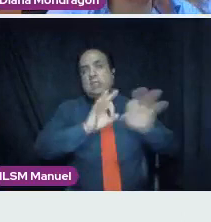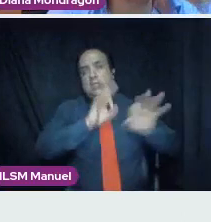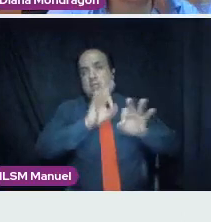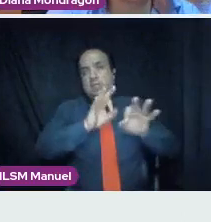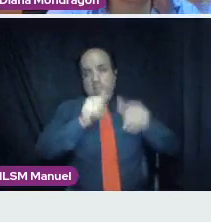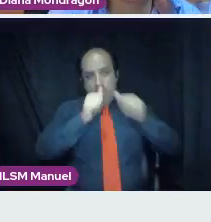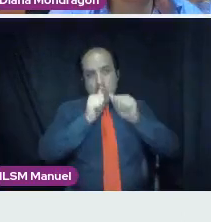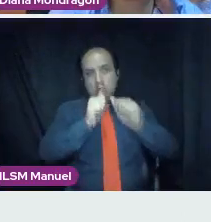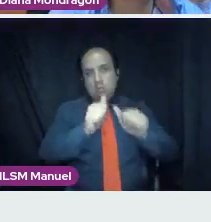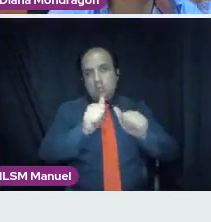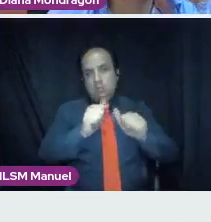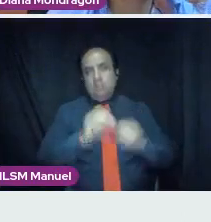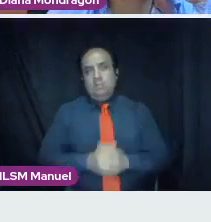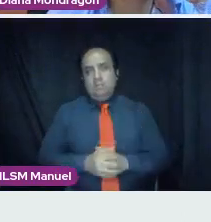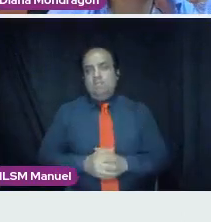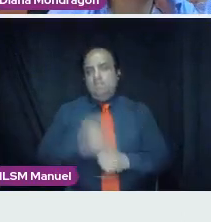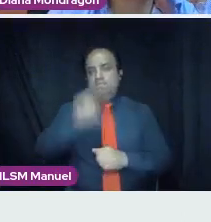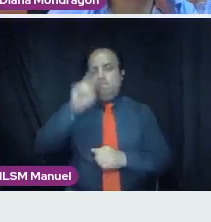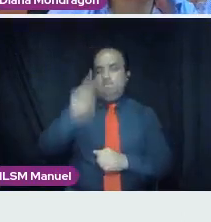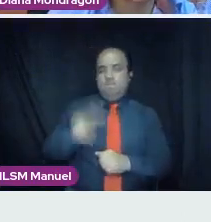totalmente.